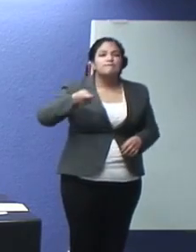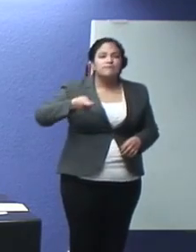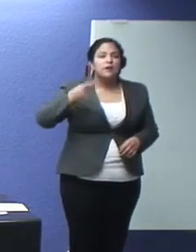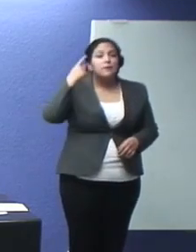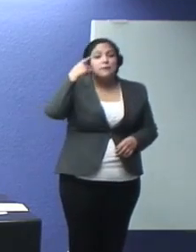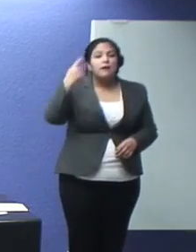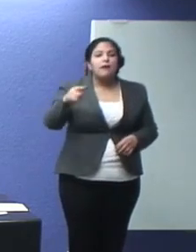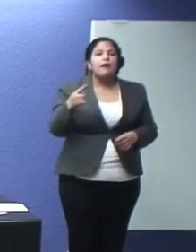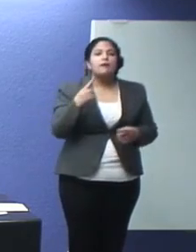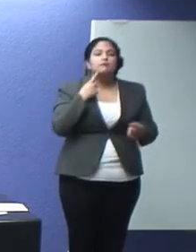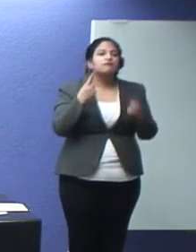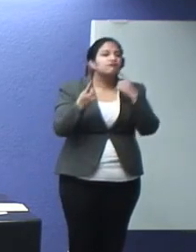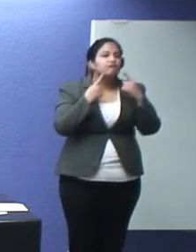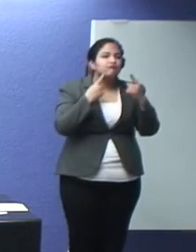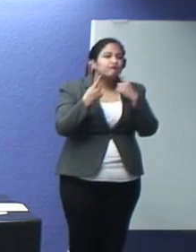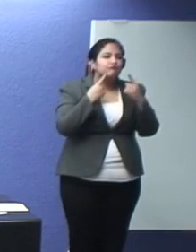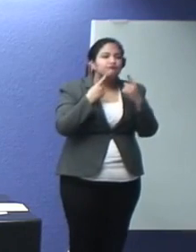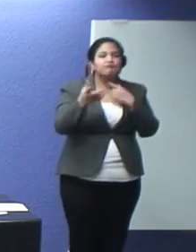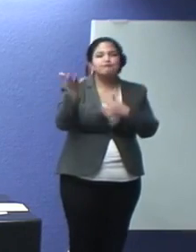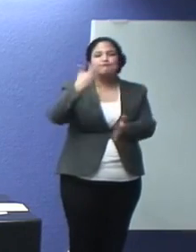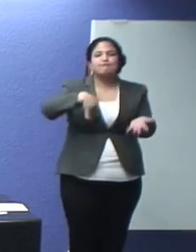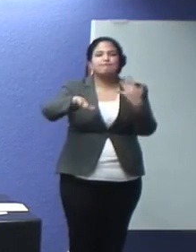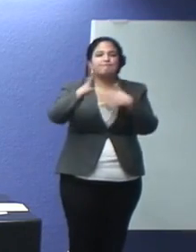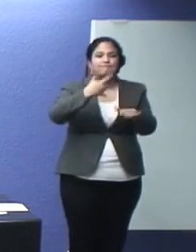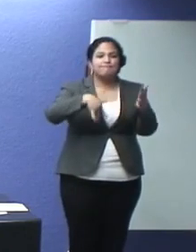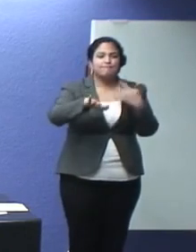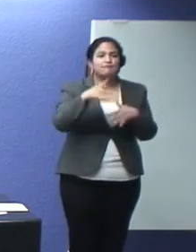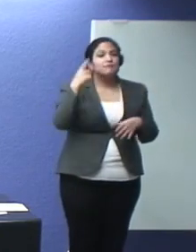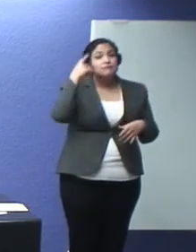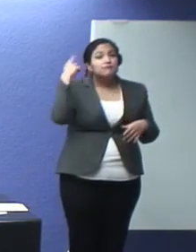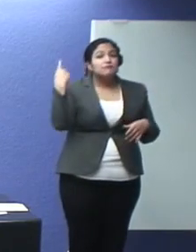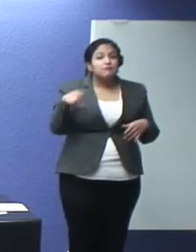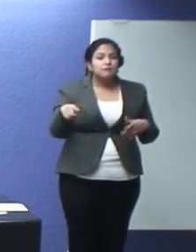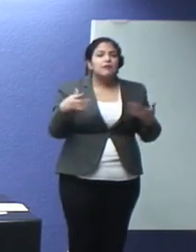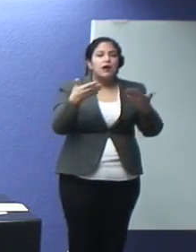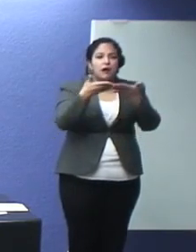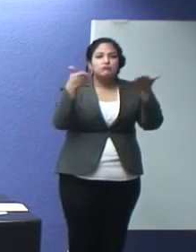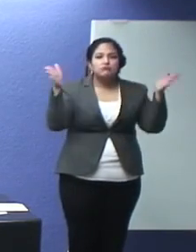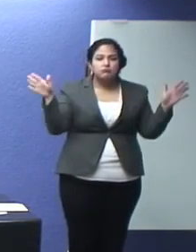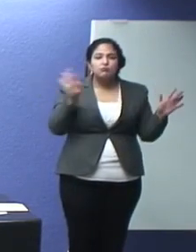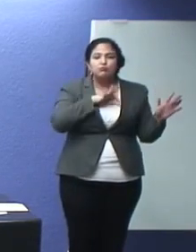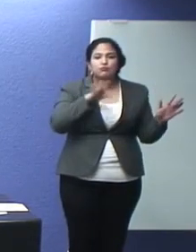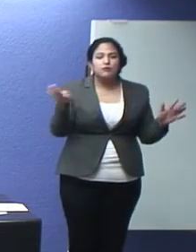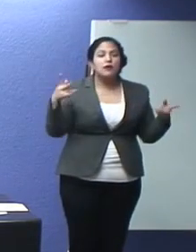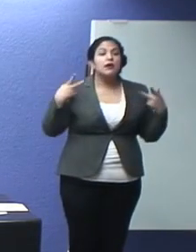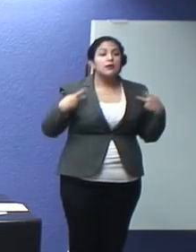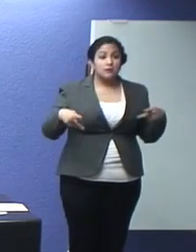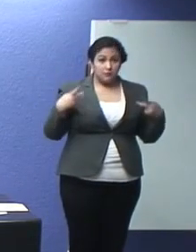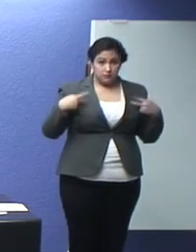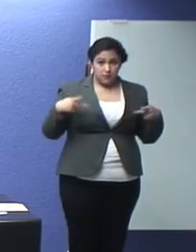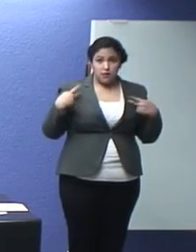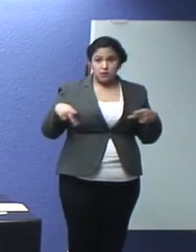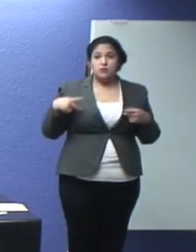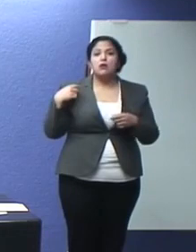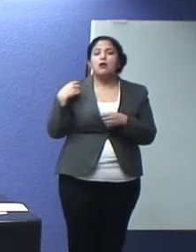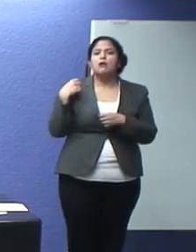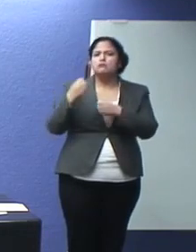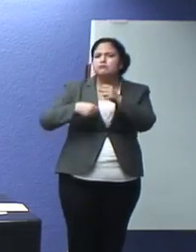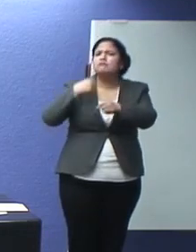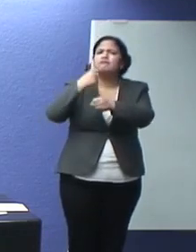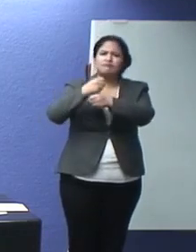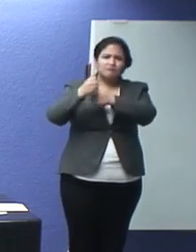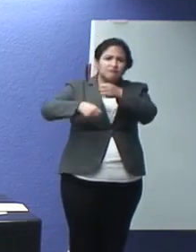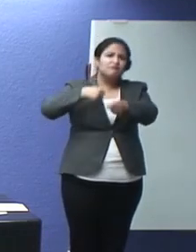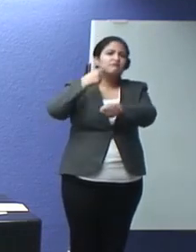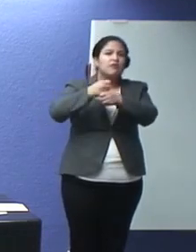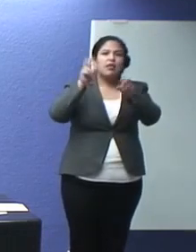el diálogo, un espacio para precisamente abrir la posibilidad de que las personas que llevan mucho tiempo trabajando estos